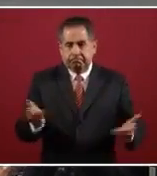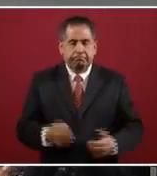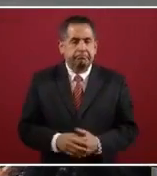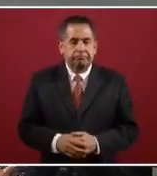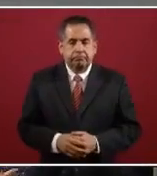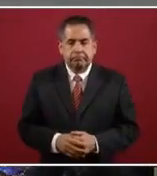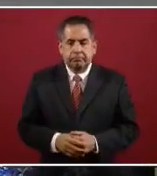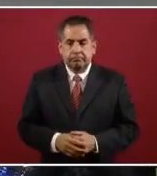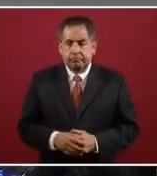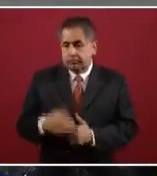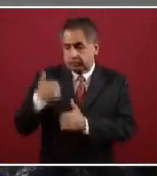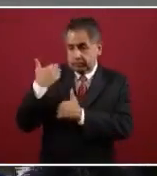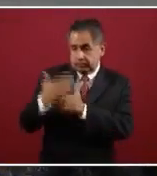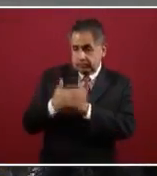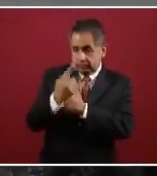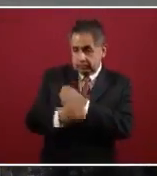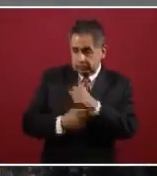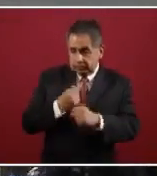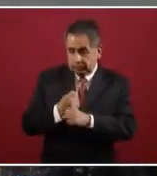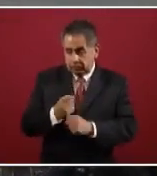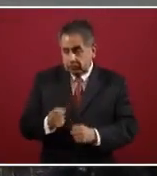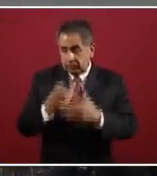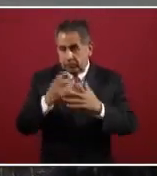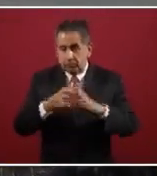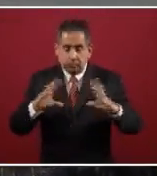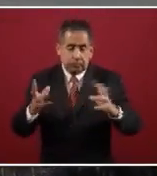Y el año próximo,